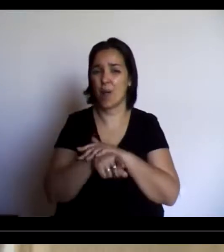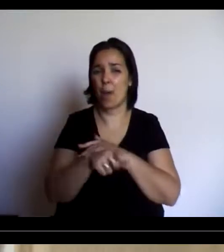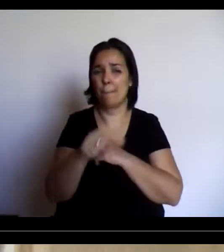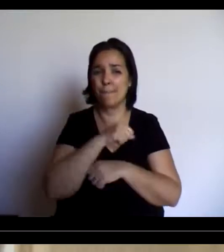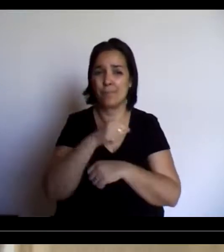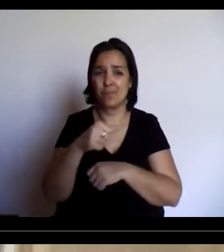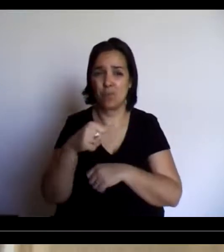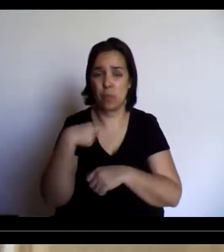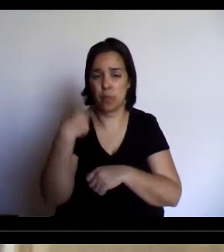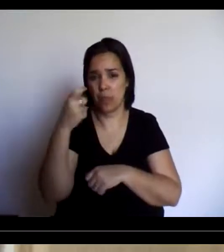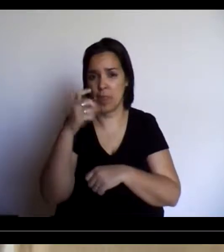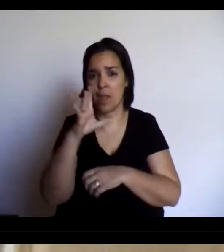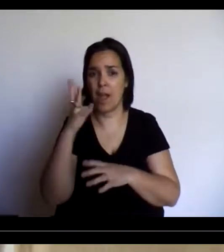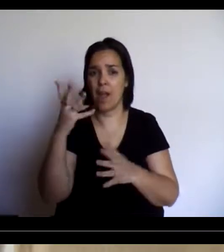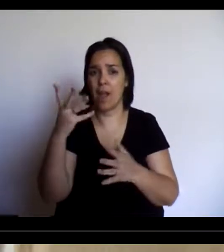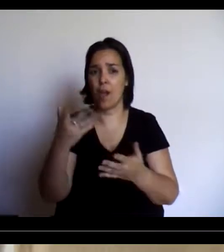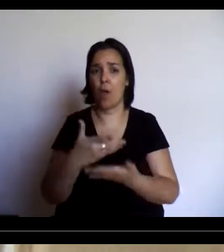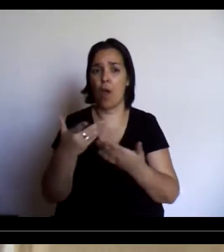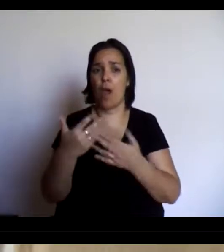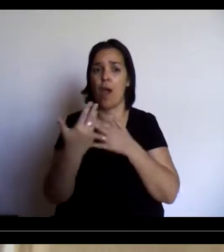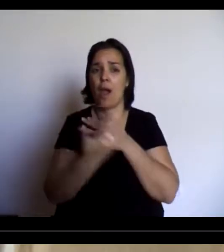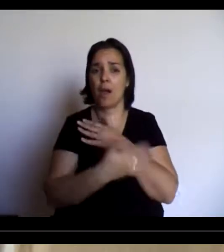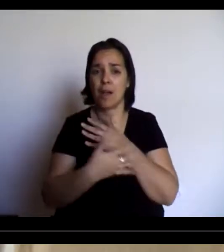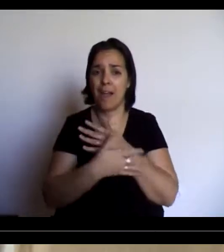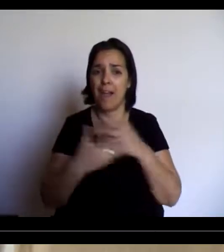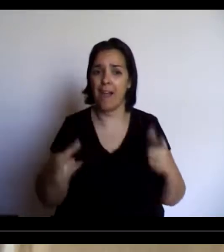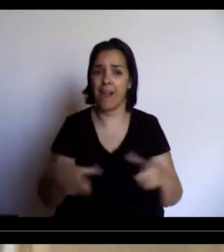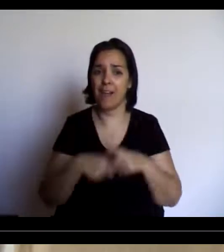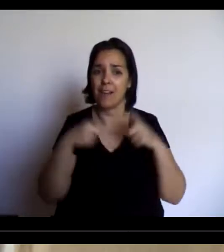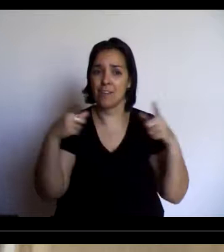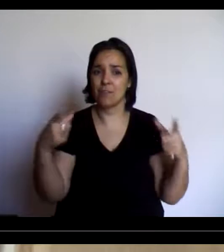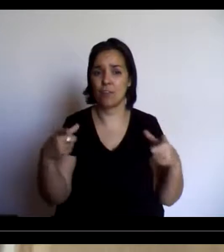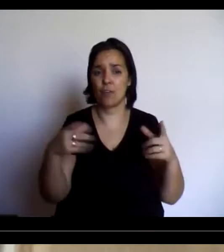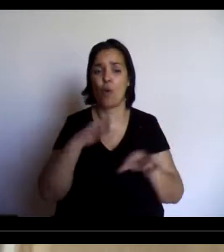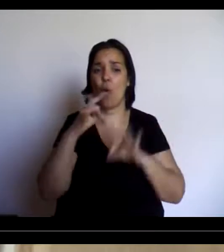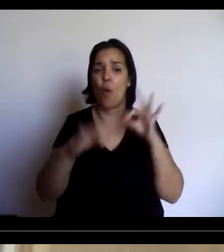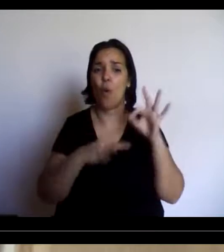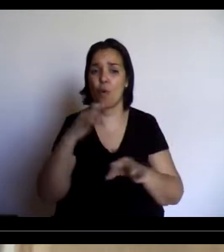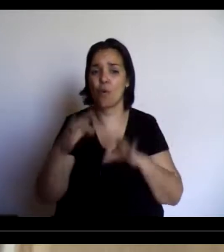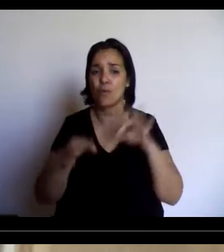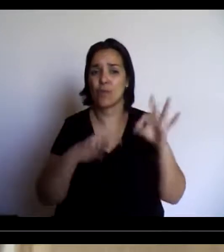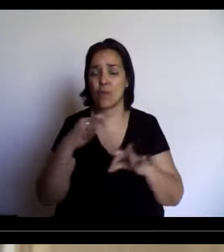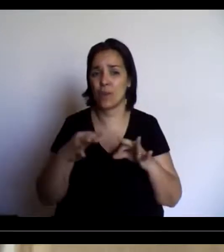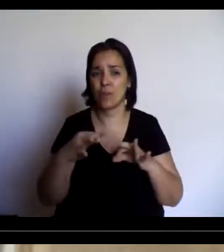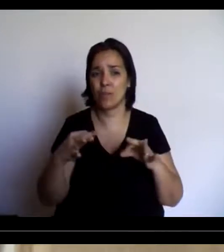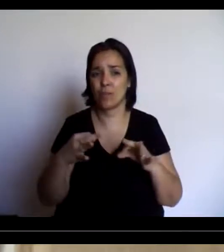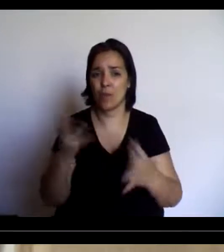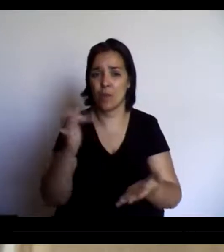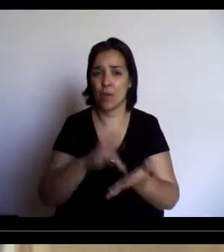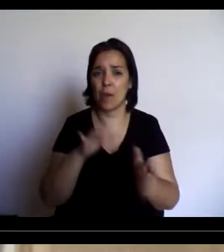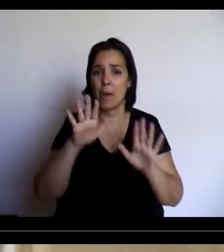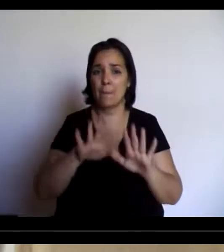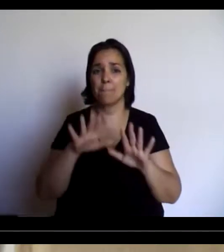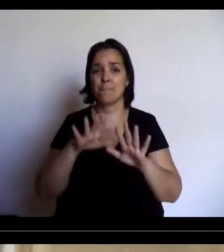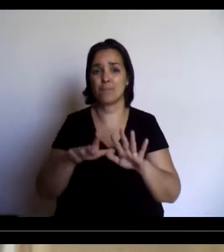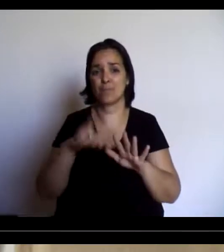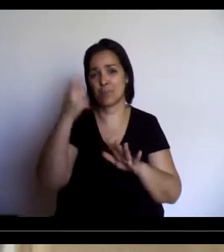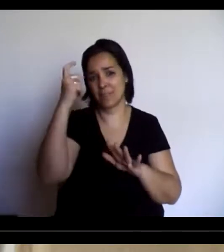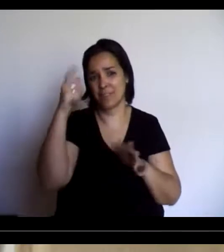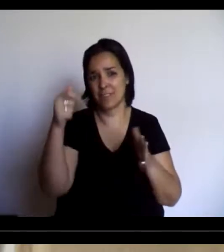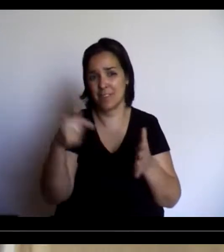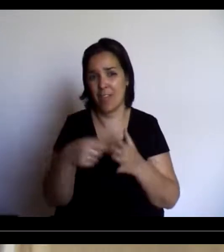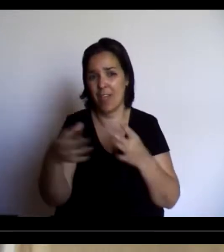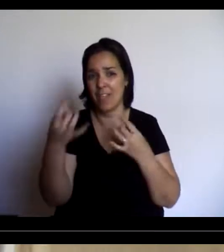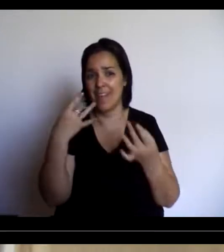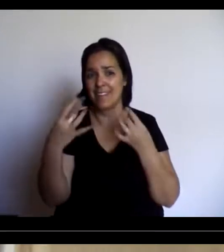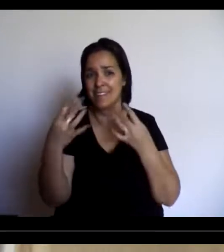los proyectos llegan a la administración, a las grandes organizaciones, pero lo local solo disfruta, en el mejor de los casos, de las actividades y los